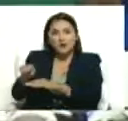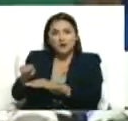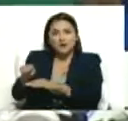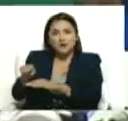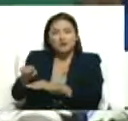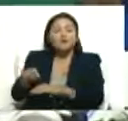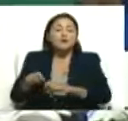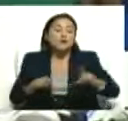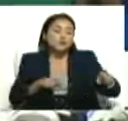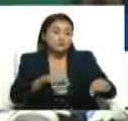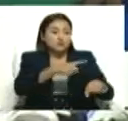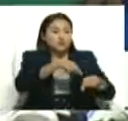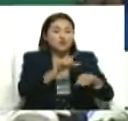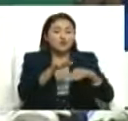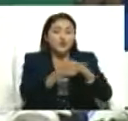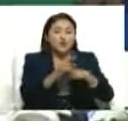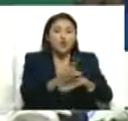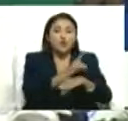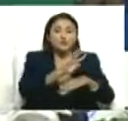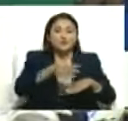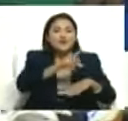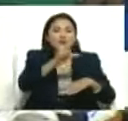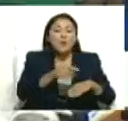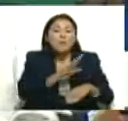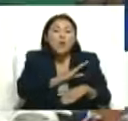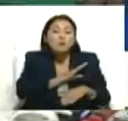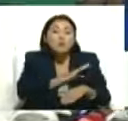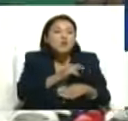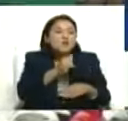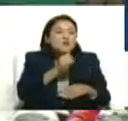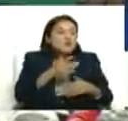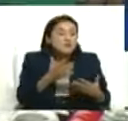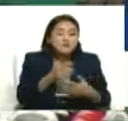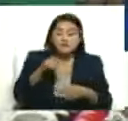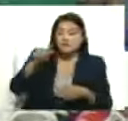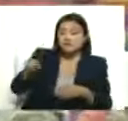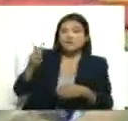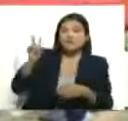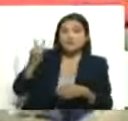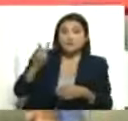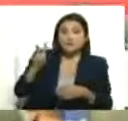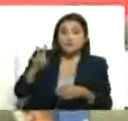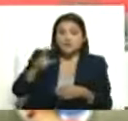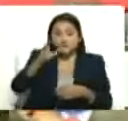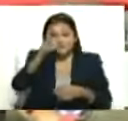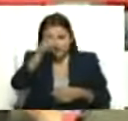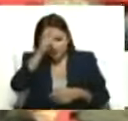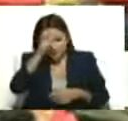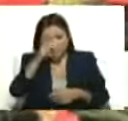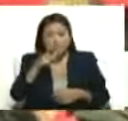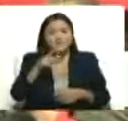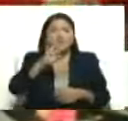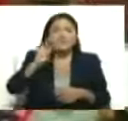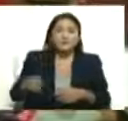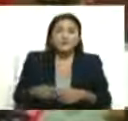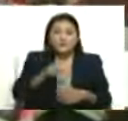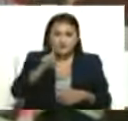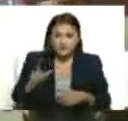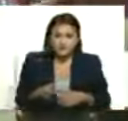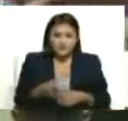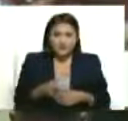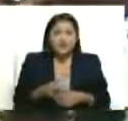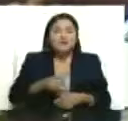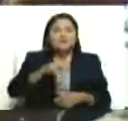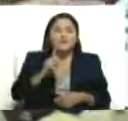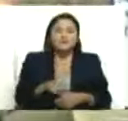un territorio que es de Venezuela. Y les voy a decir algo, hermanos de Falcón y del occidente del país. El Esequibo también es de